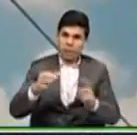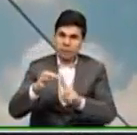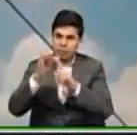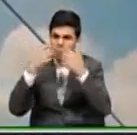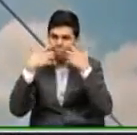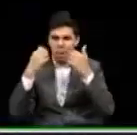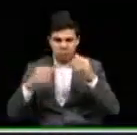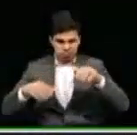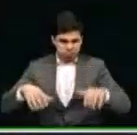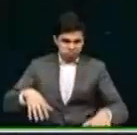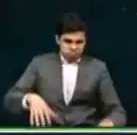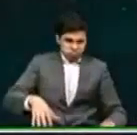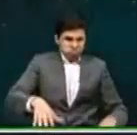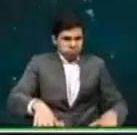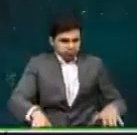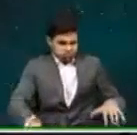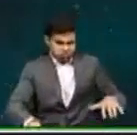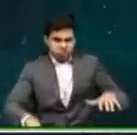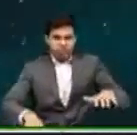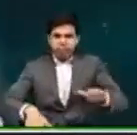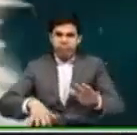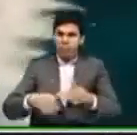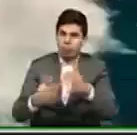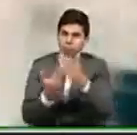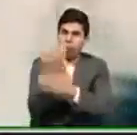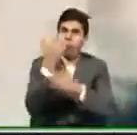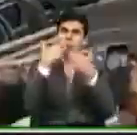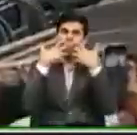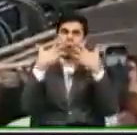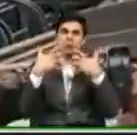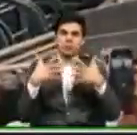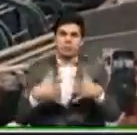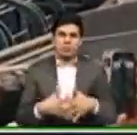con dinosaurios llamado Jurassic World.